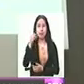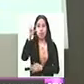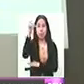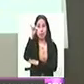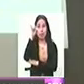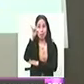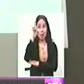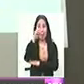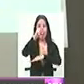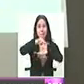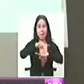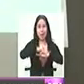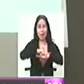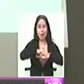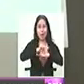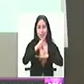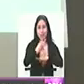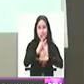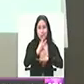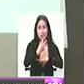Paraguay. Estamos con